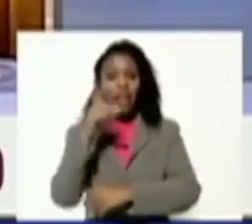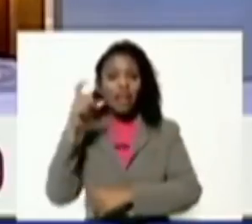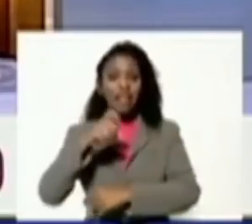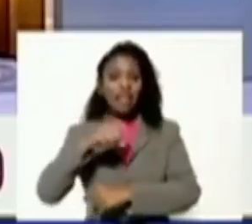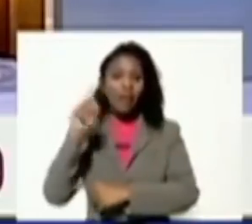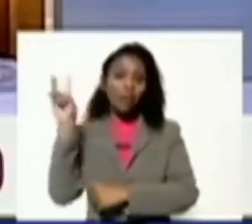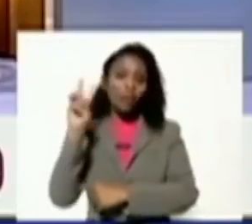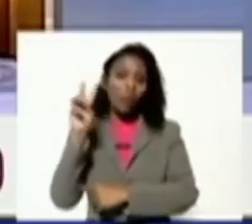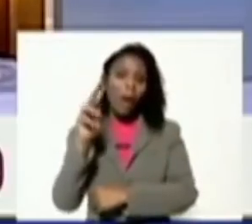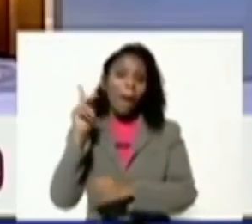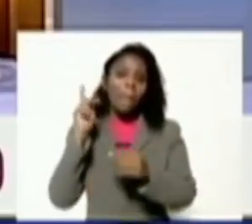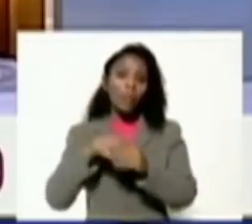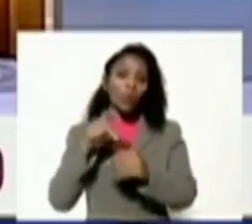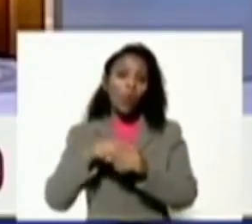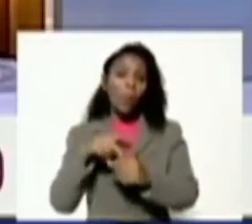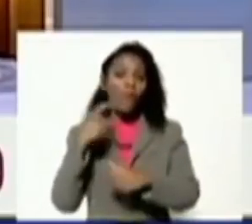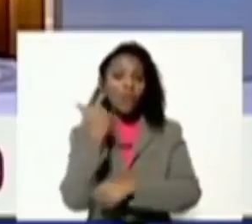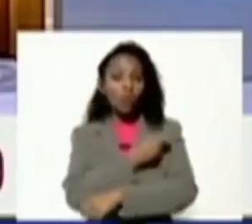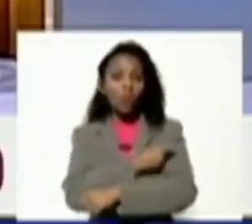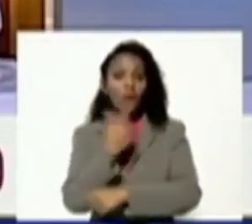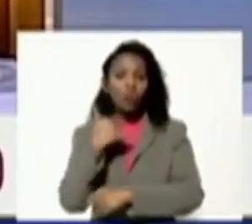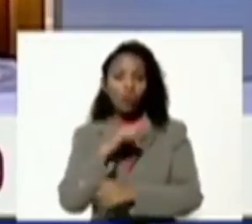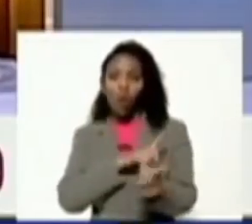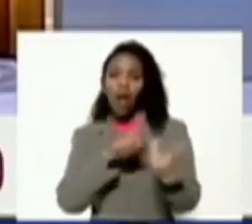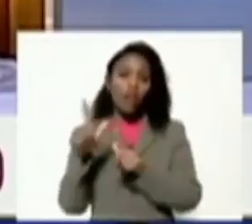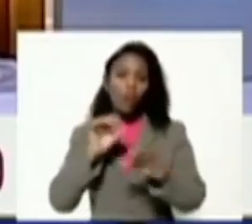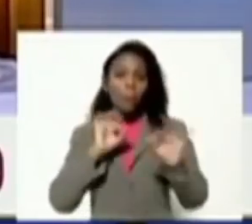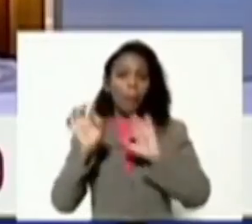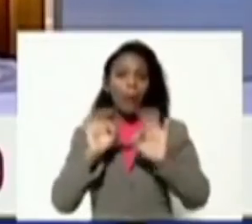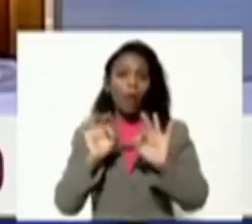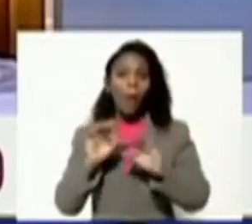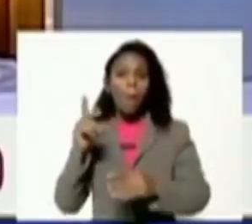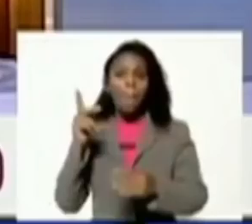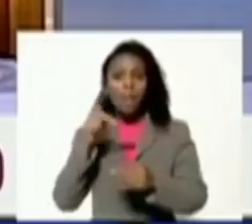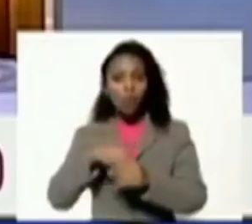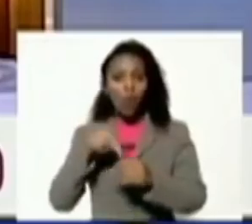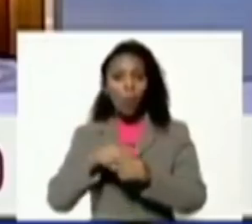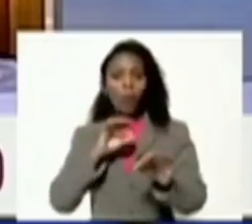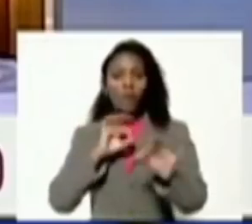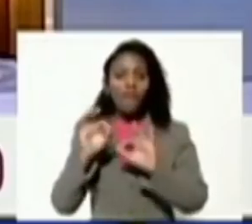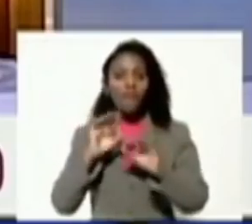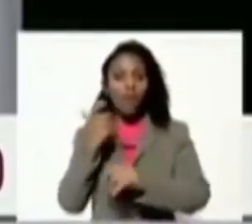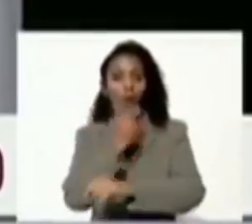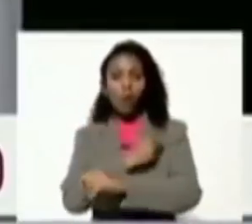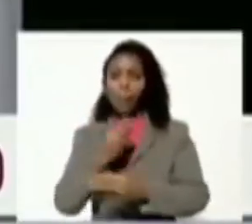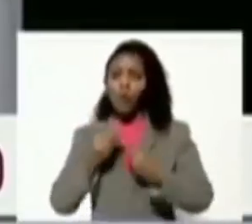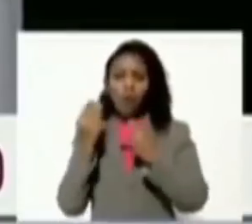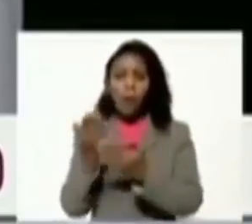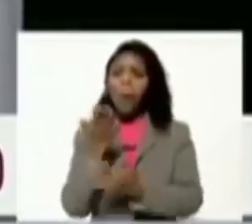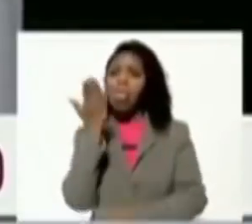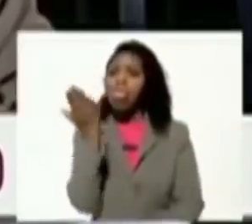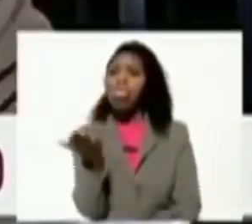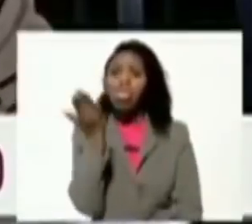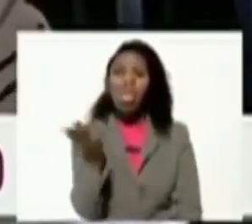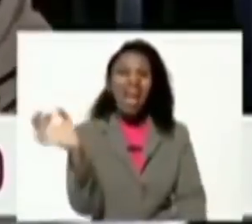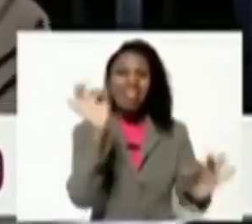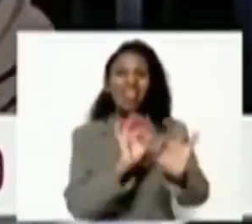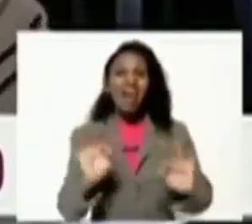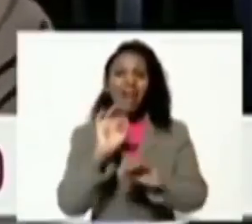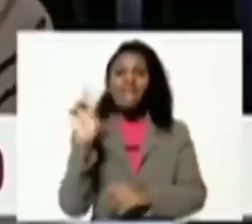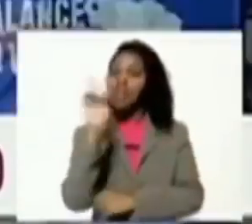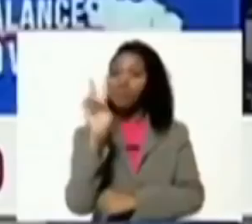necesita Venezuela. Petróleo por vacunas, estamos listos y preparados. Petróleo por vacunas, pero no le vamos a mendigar a nadie.